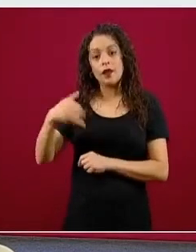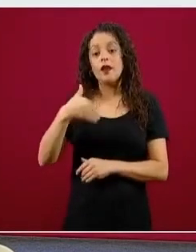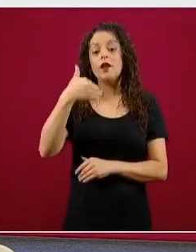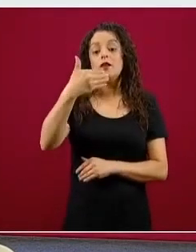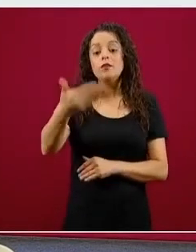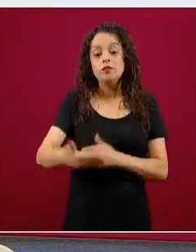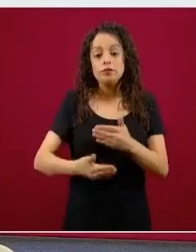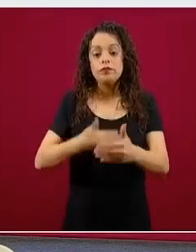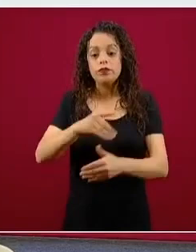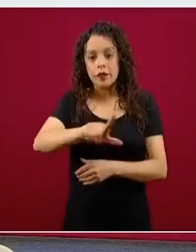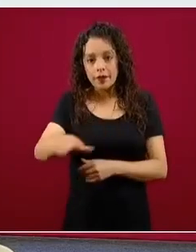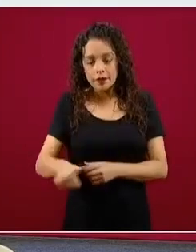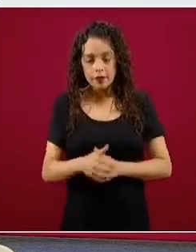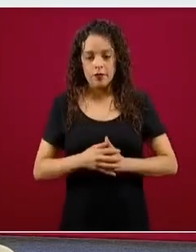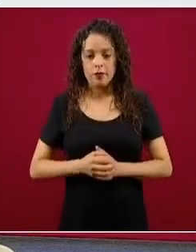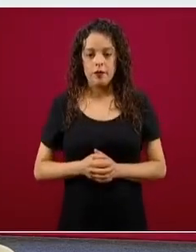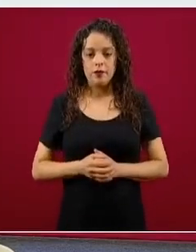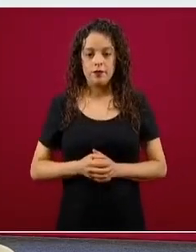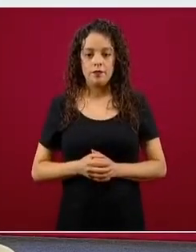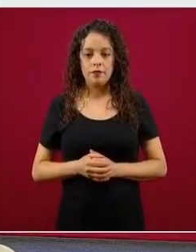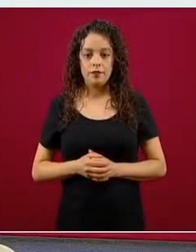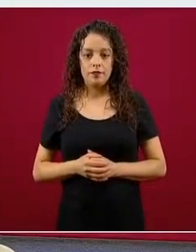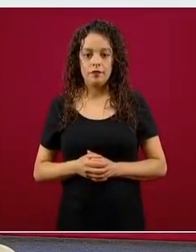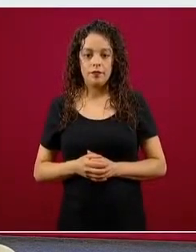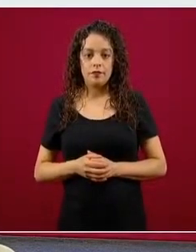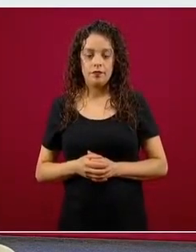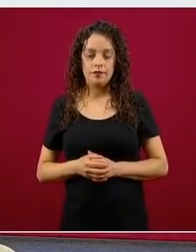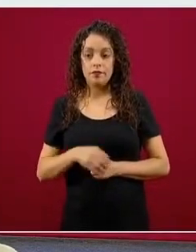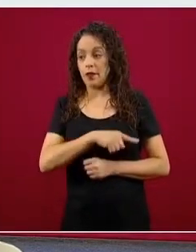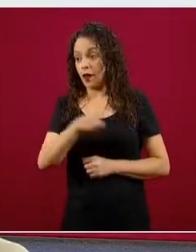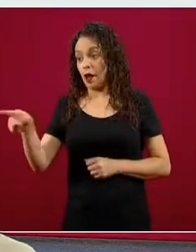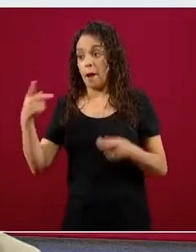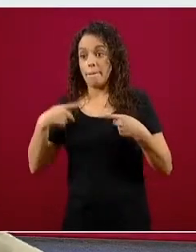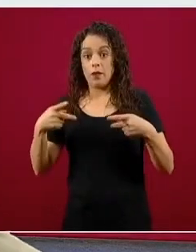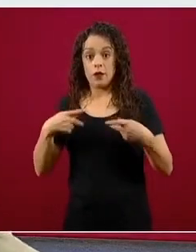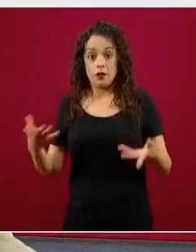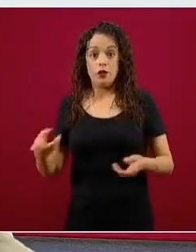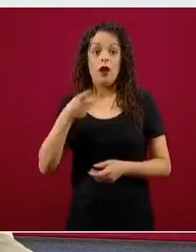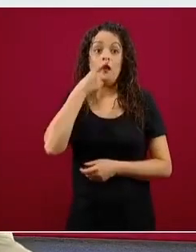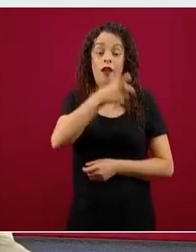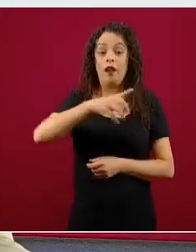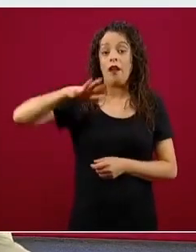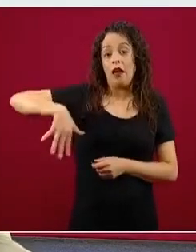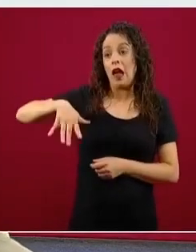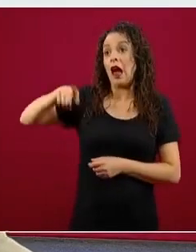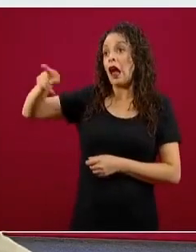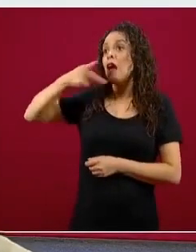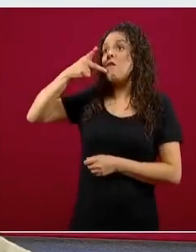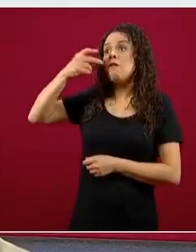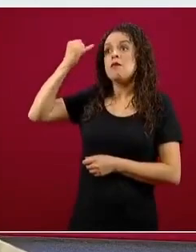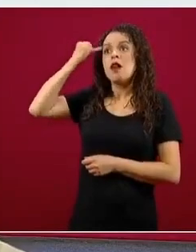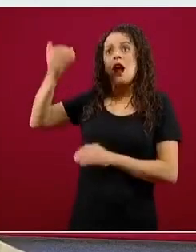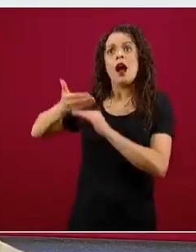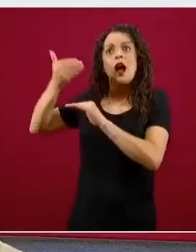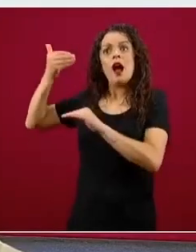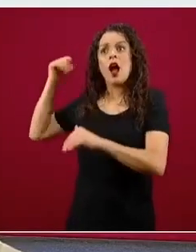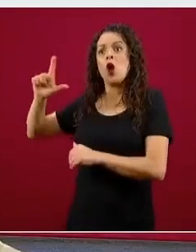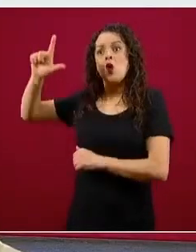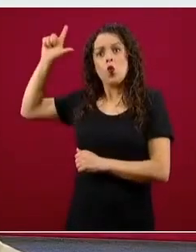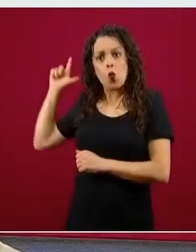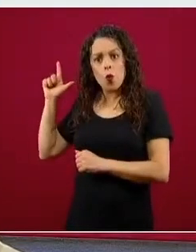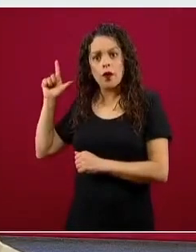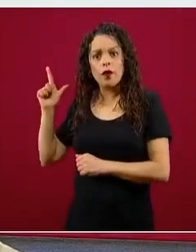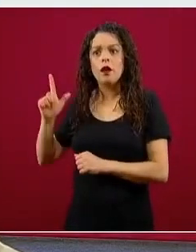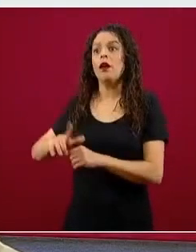empezando a anticiparse de que, pero las proyecciones se quedaron cortas, sí, Efectivamente, lo dijimos el lunes pasado, lo hemos estado